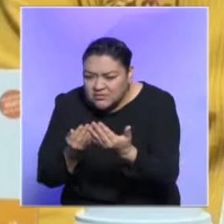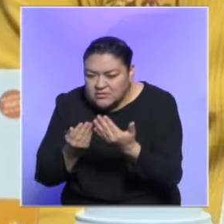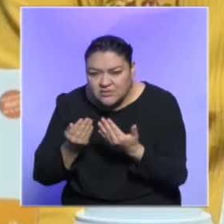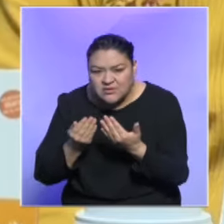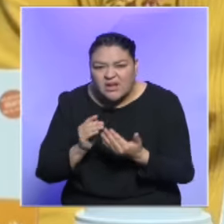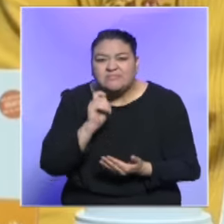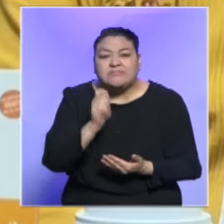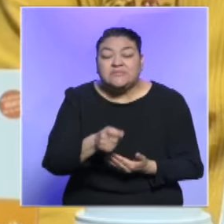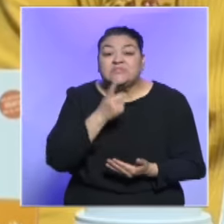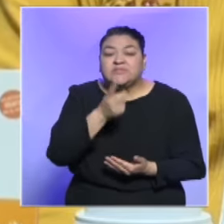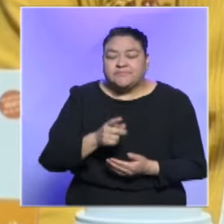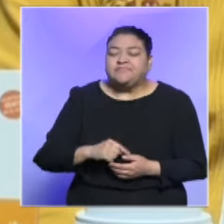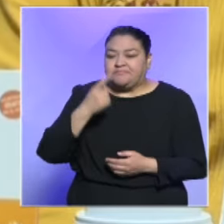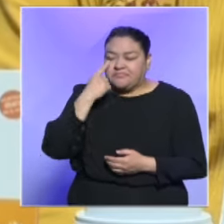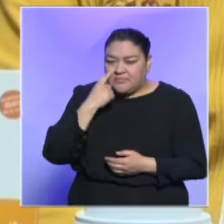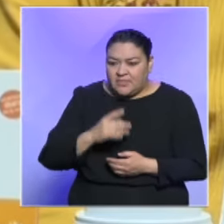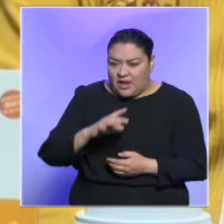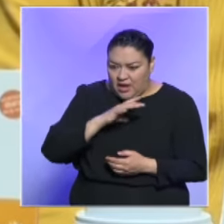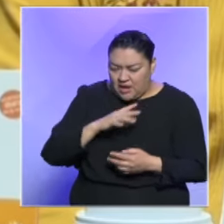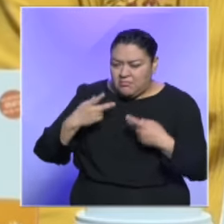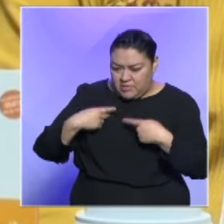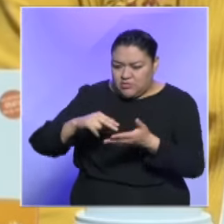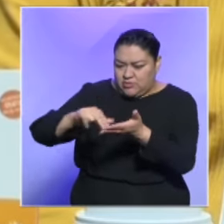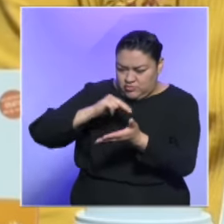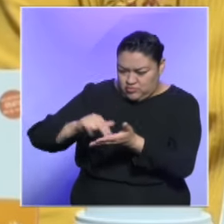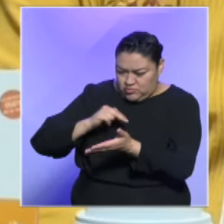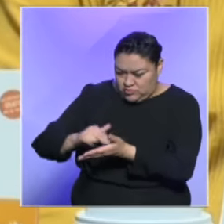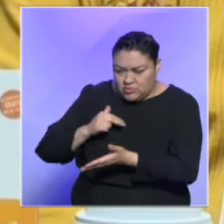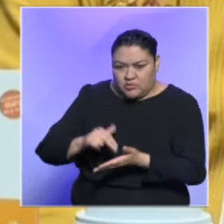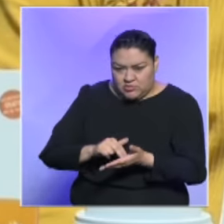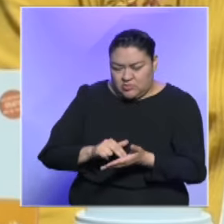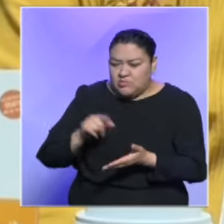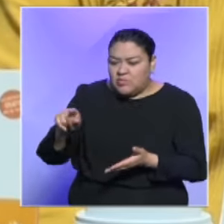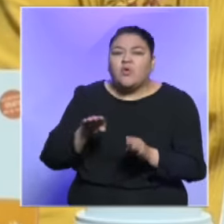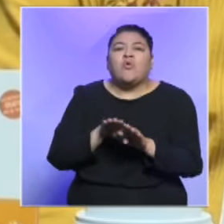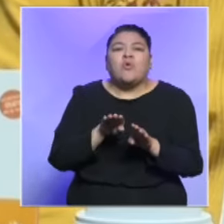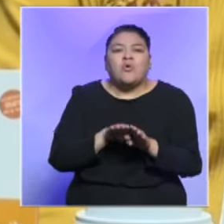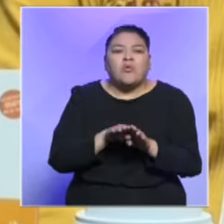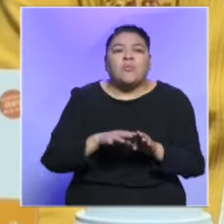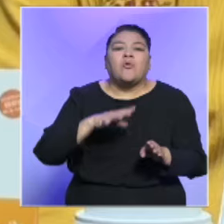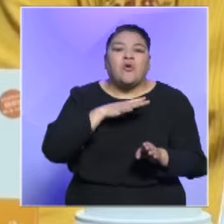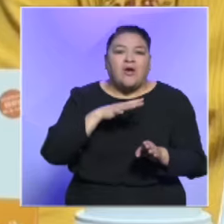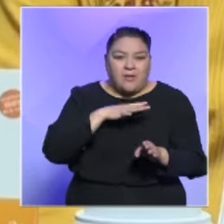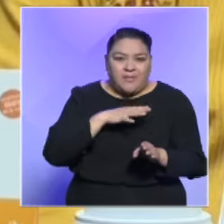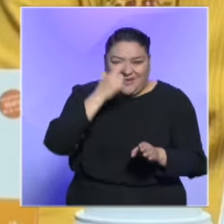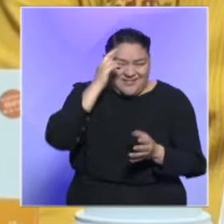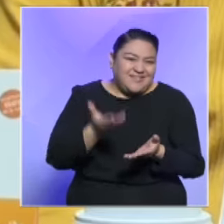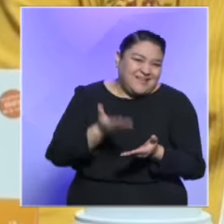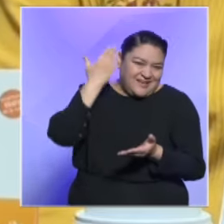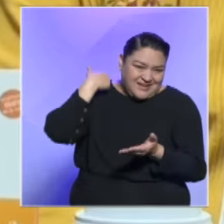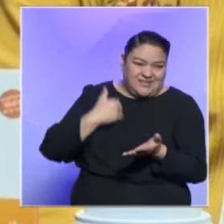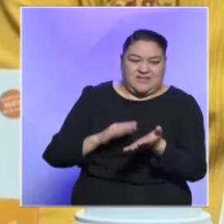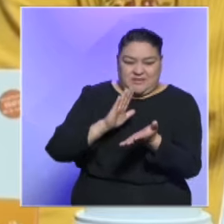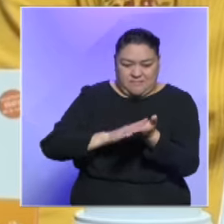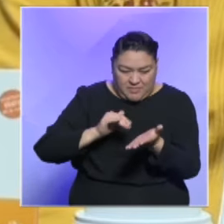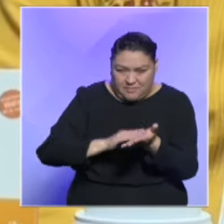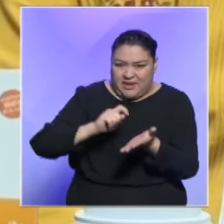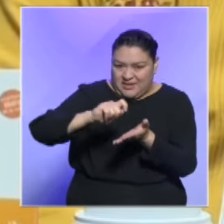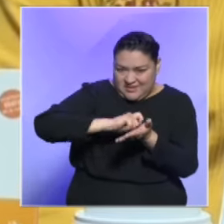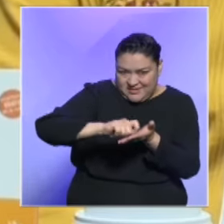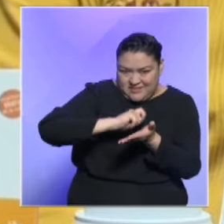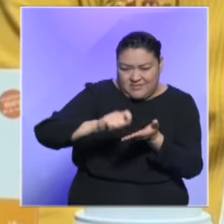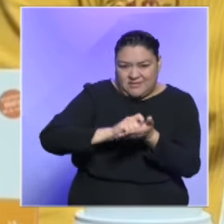se dijo? Hay determinados registros, se obtuvieron a través de un mecanismo que sustituyó a la boleta para